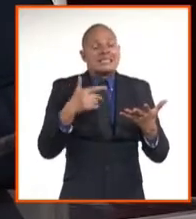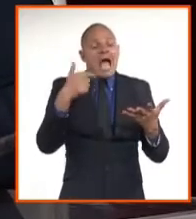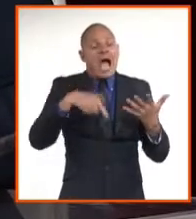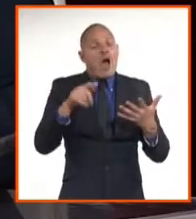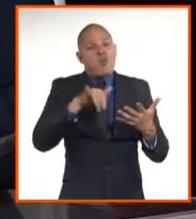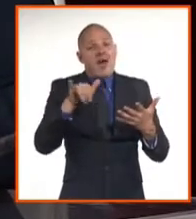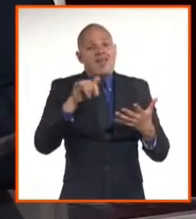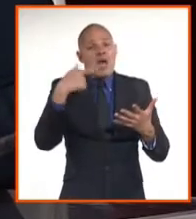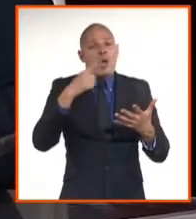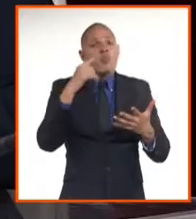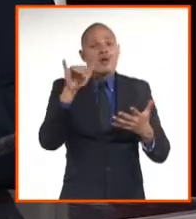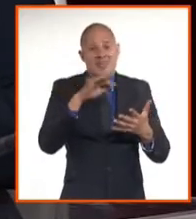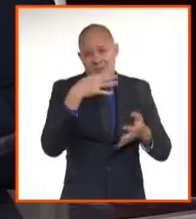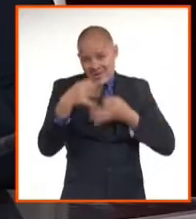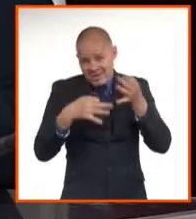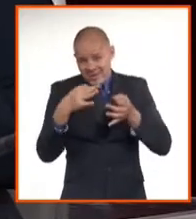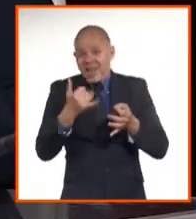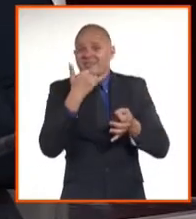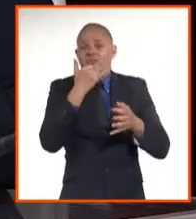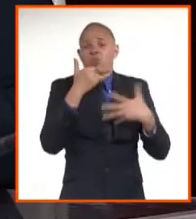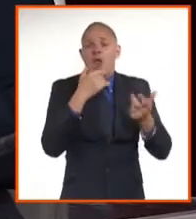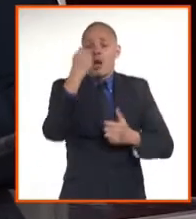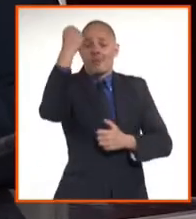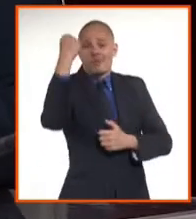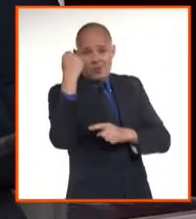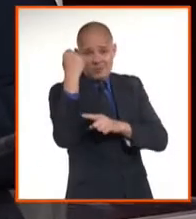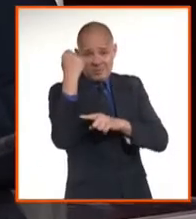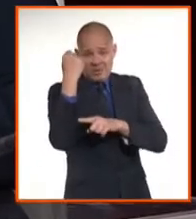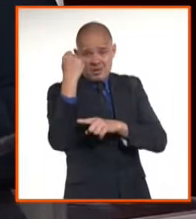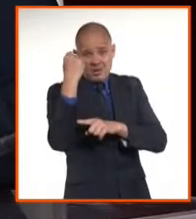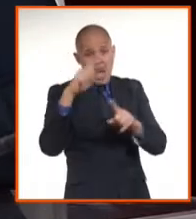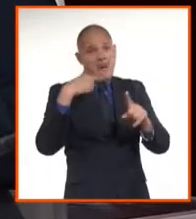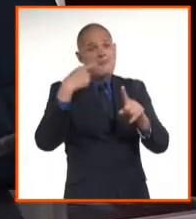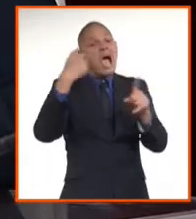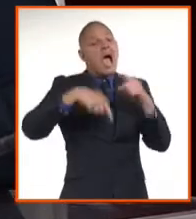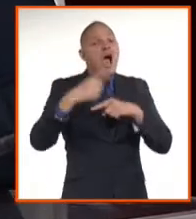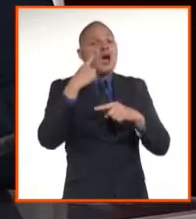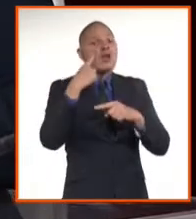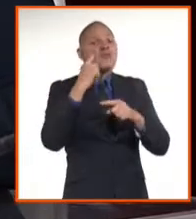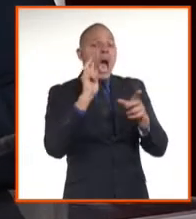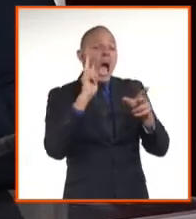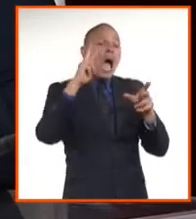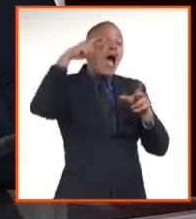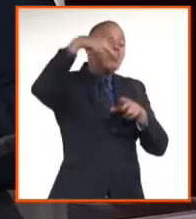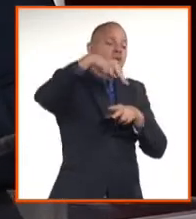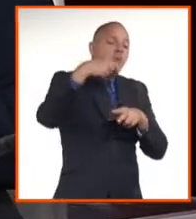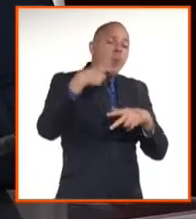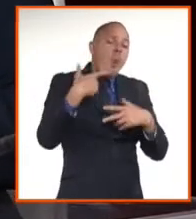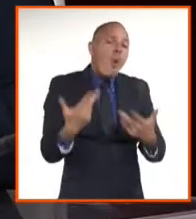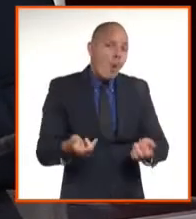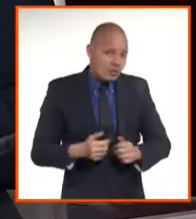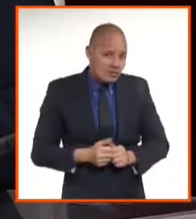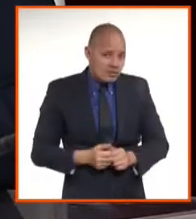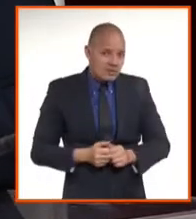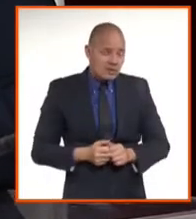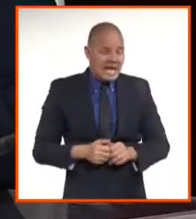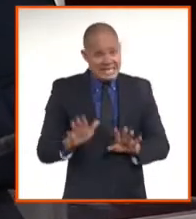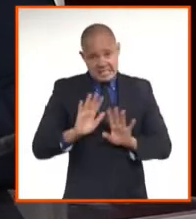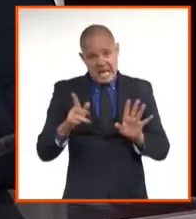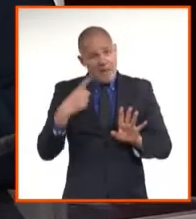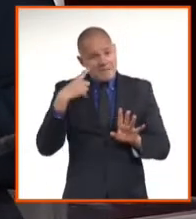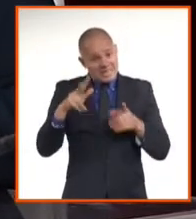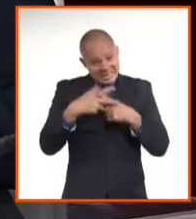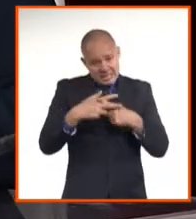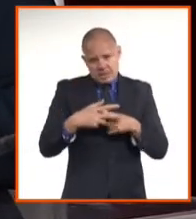el funcionamiento posterior de la caldera. Eso, la solución todavía no la tenemos prevista, estamos trabajando en cuál sería